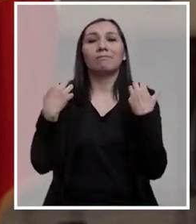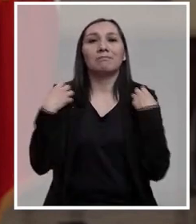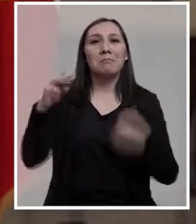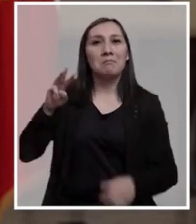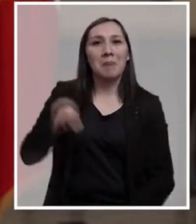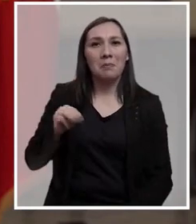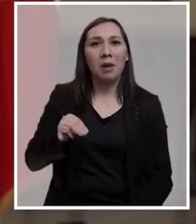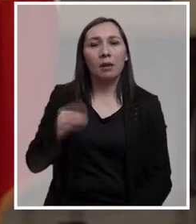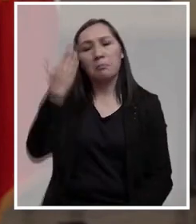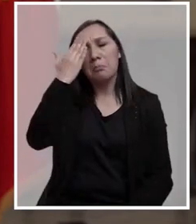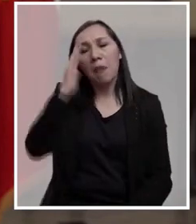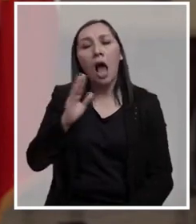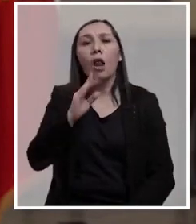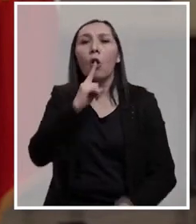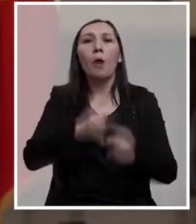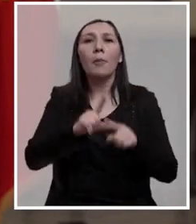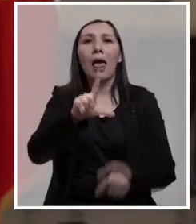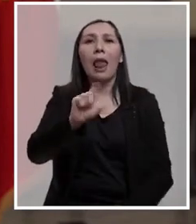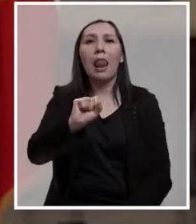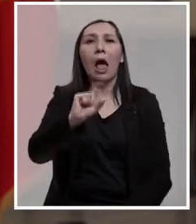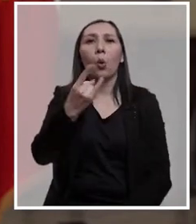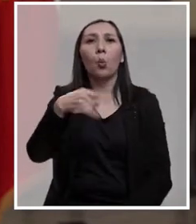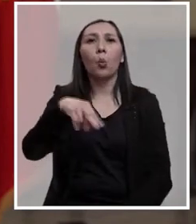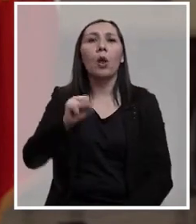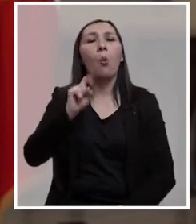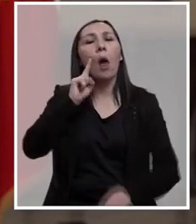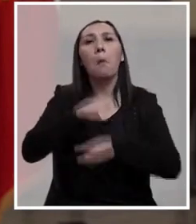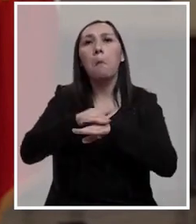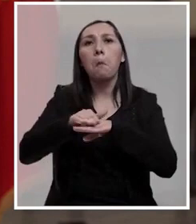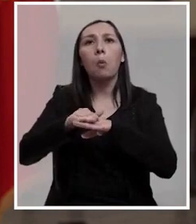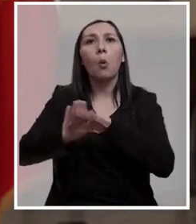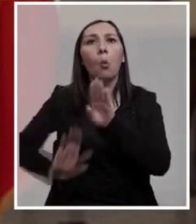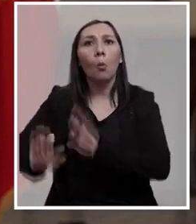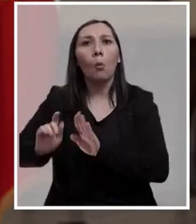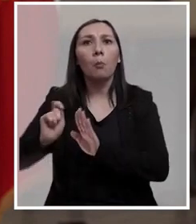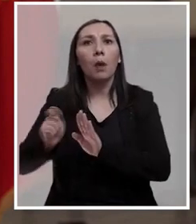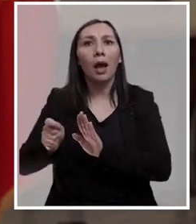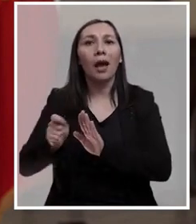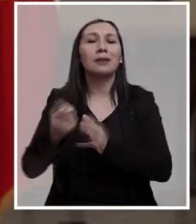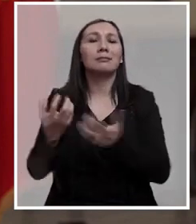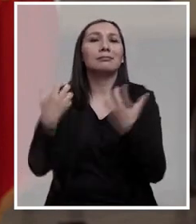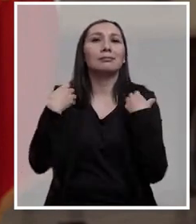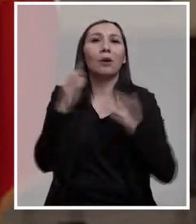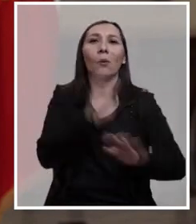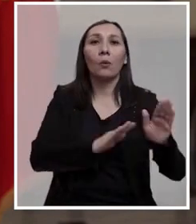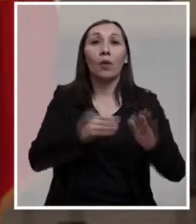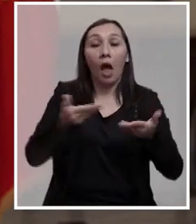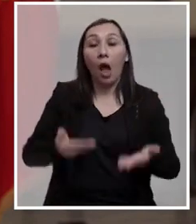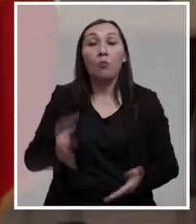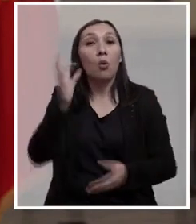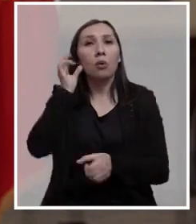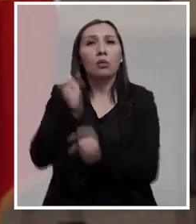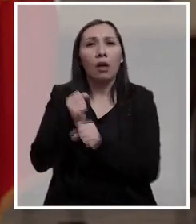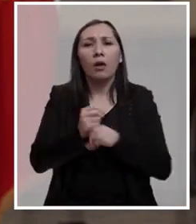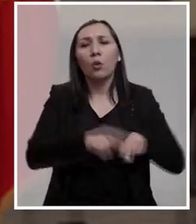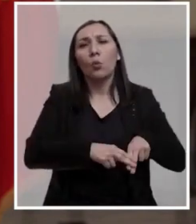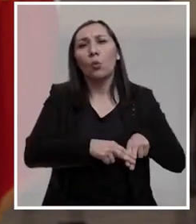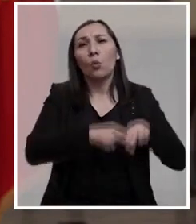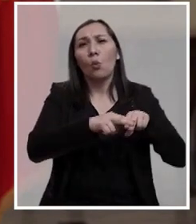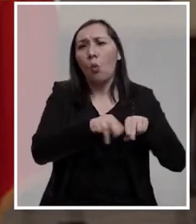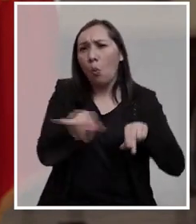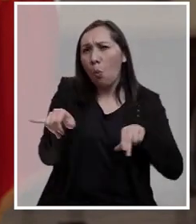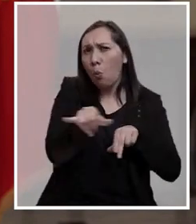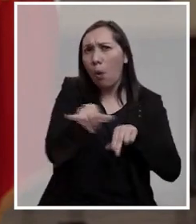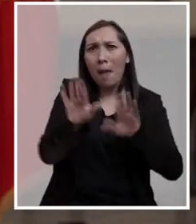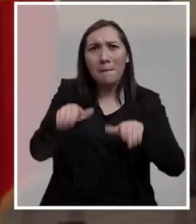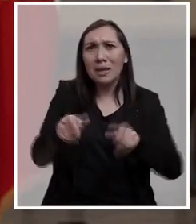de las mal llamadas Lagunas y de los cuidados hoy una mujer que ha trabajado y ahorrado exactamente